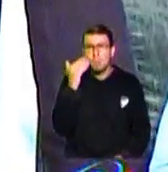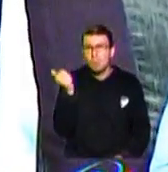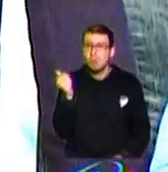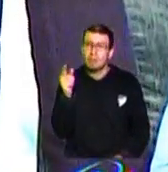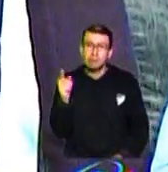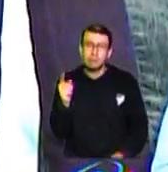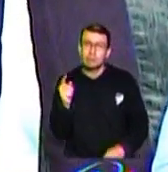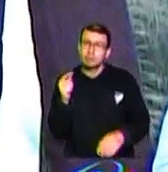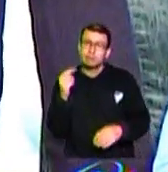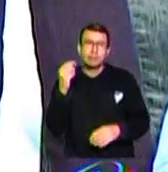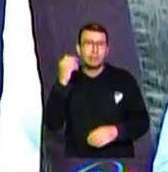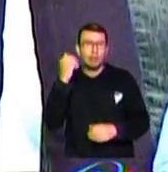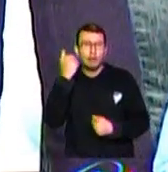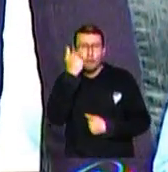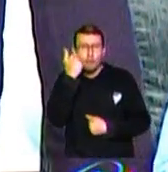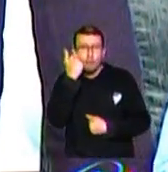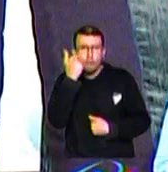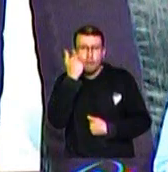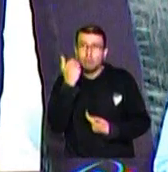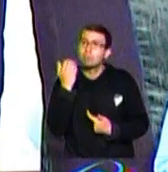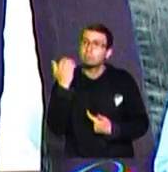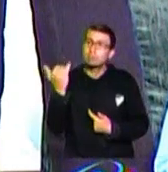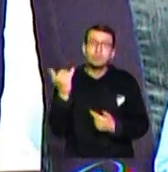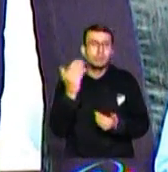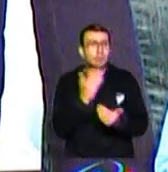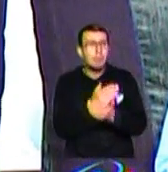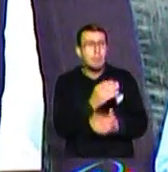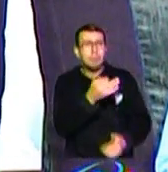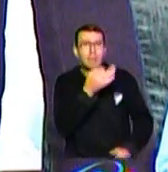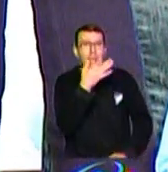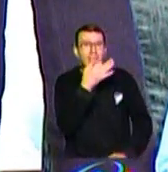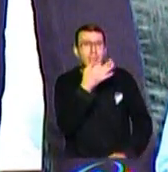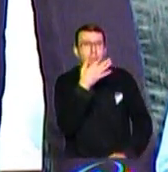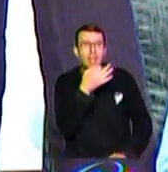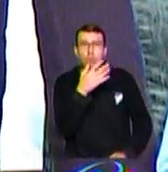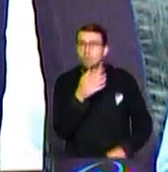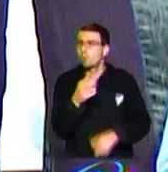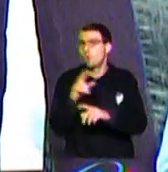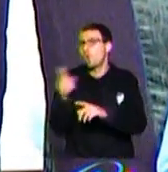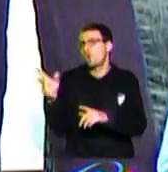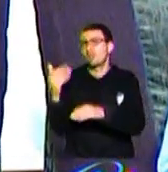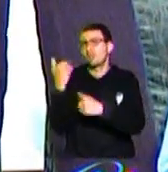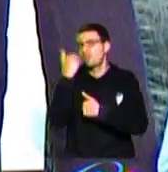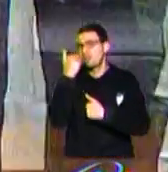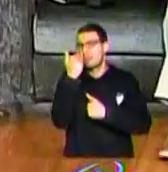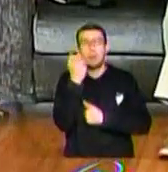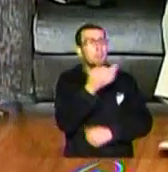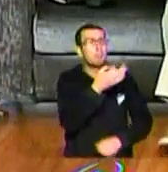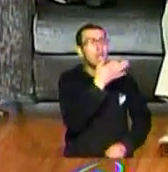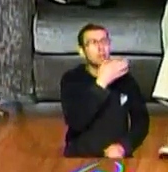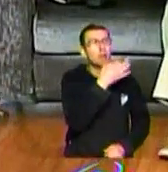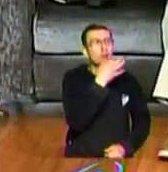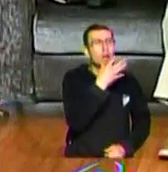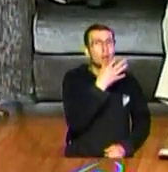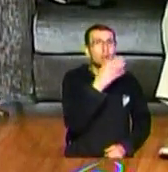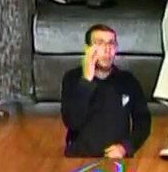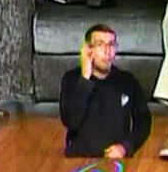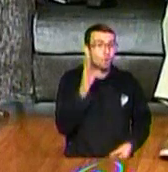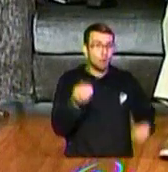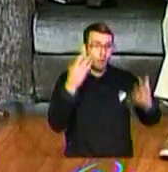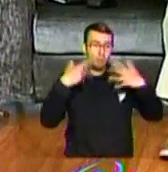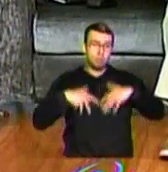secreciones vaginales cuando inicia tratamiento de medicamentos para otras enfermedades? Sí, es excelente la